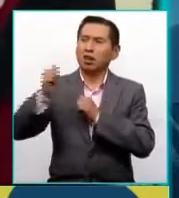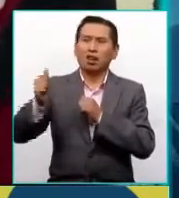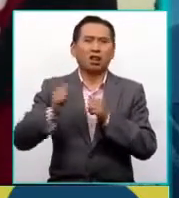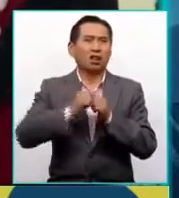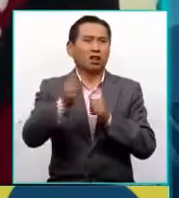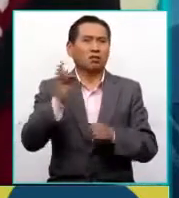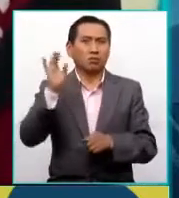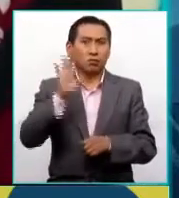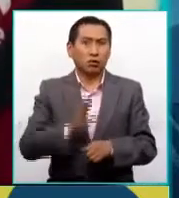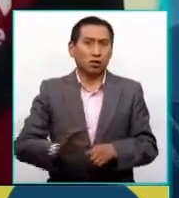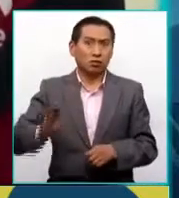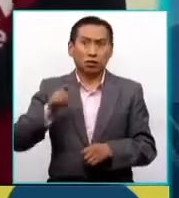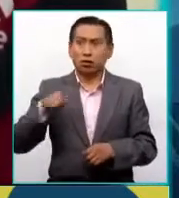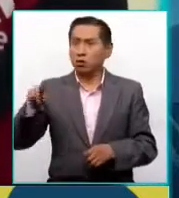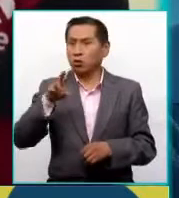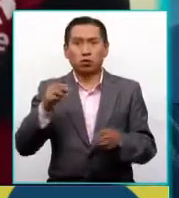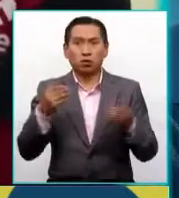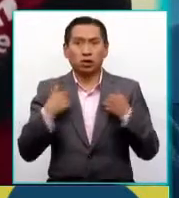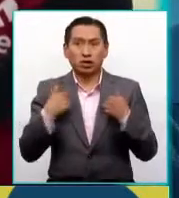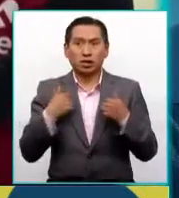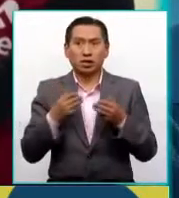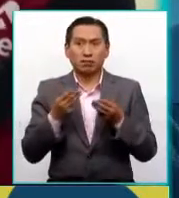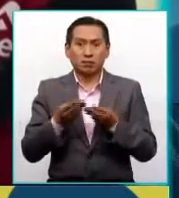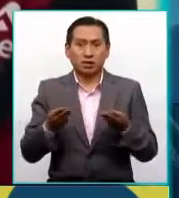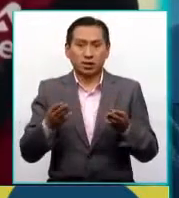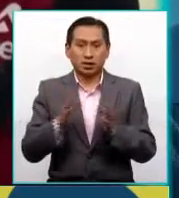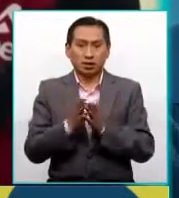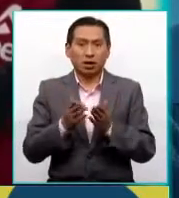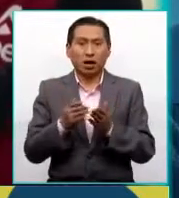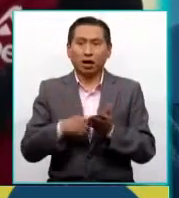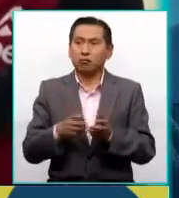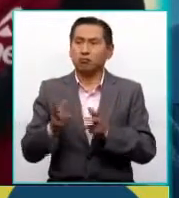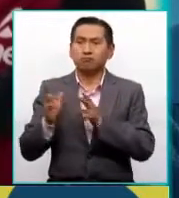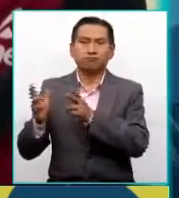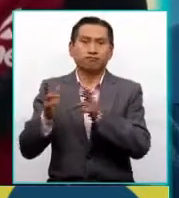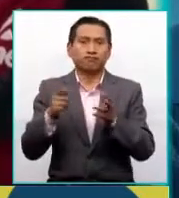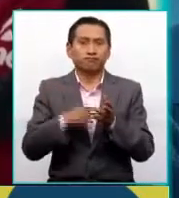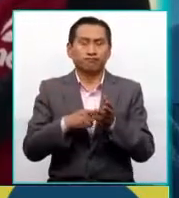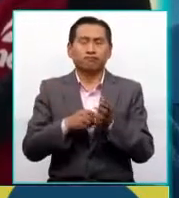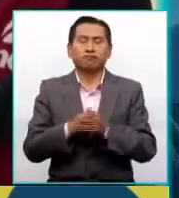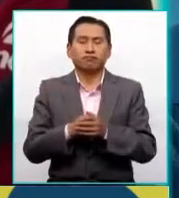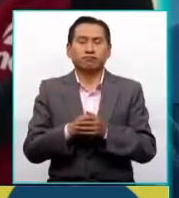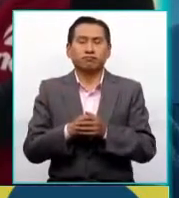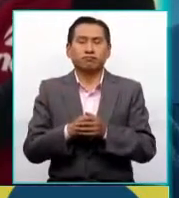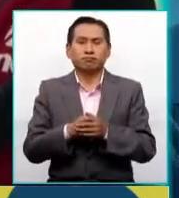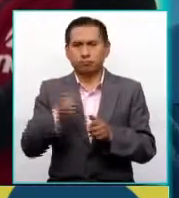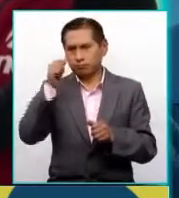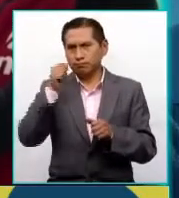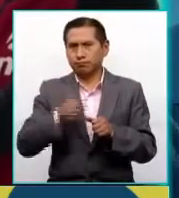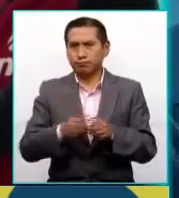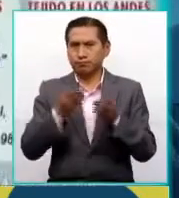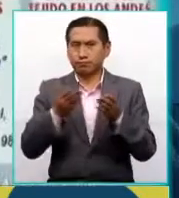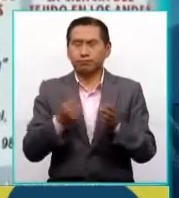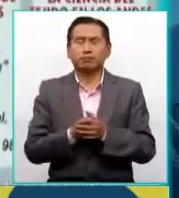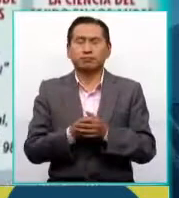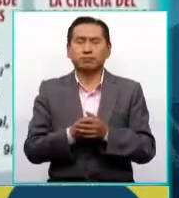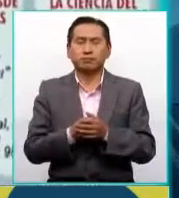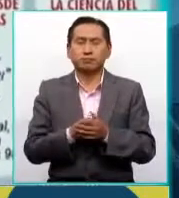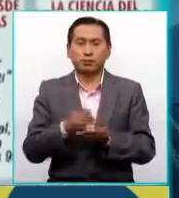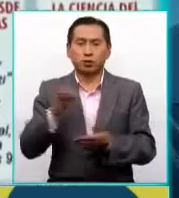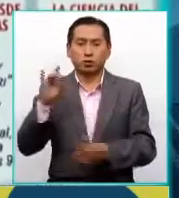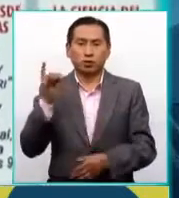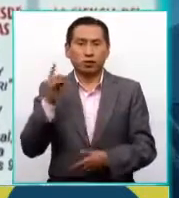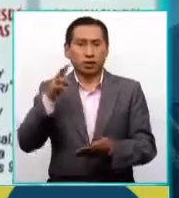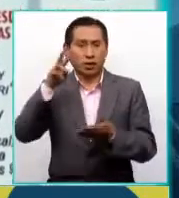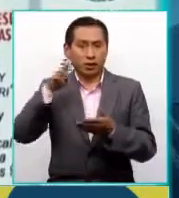del país donde no tienen acceso a un material de lectura, porque te recuerdo, Saraí, que la campaña